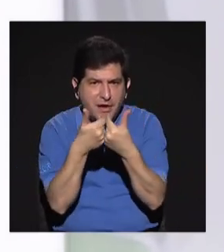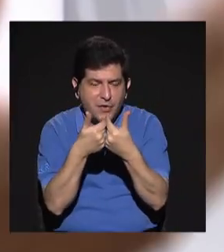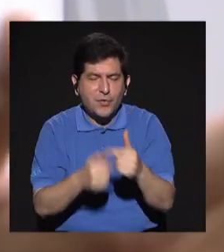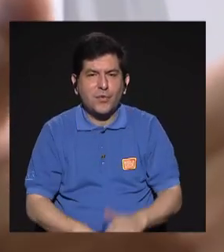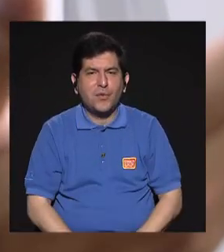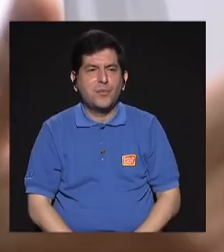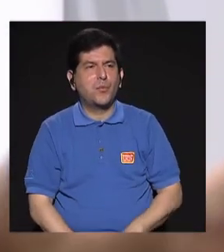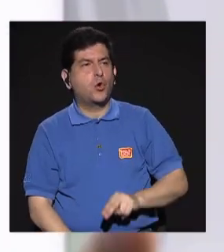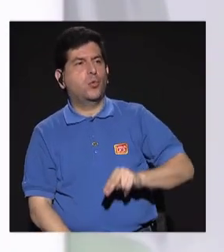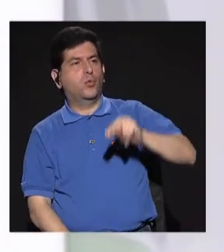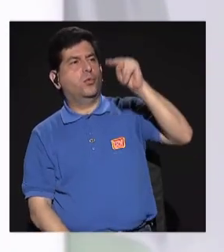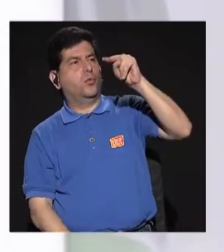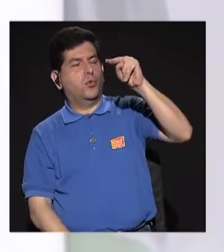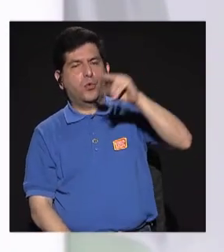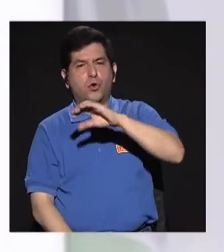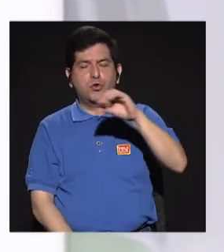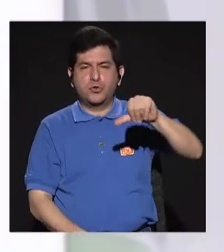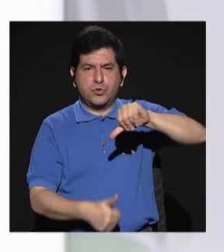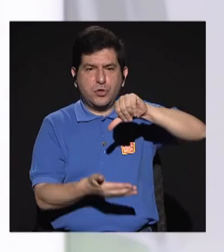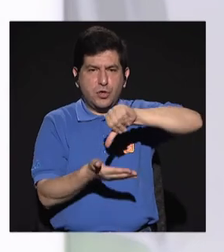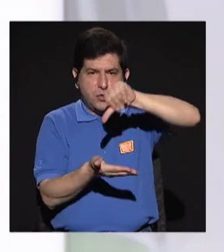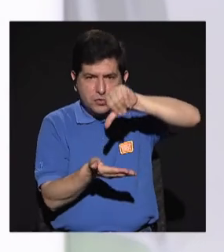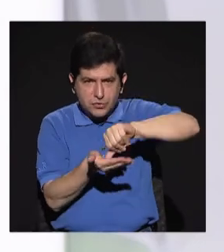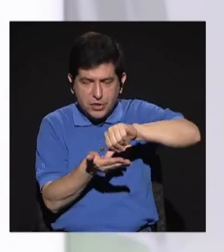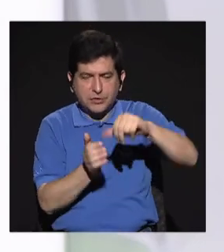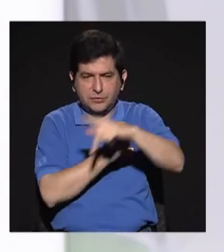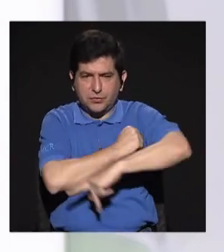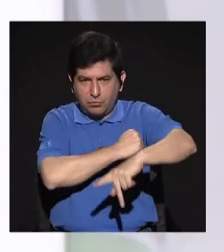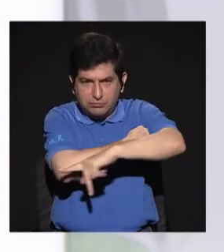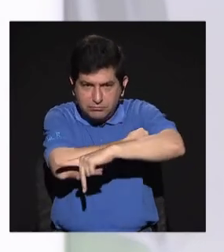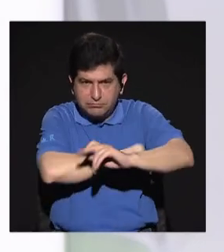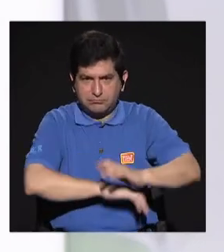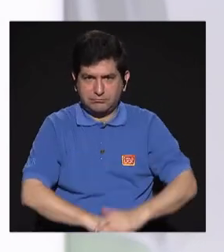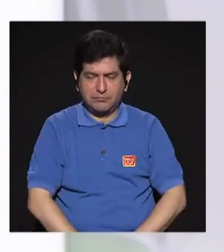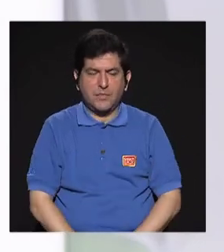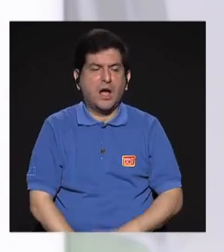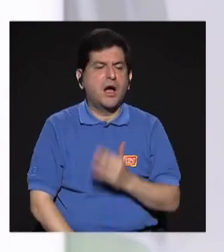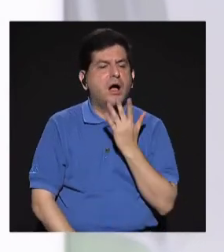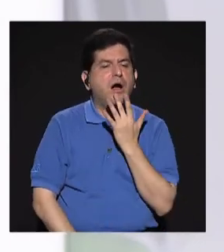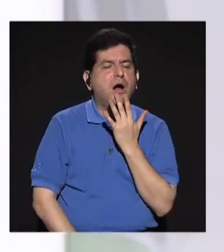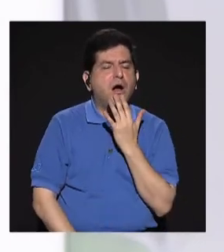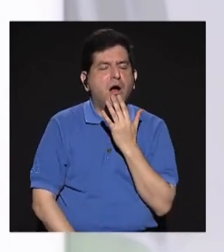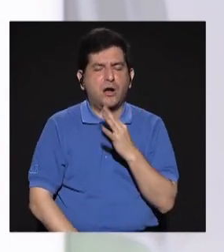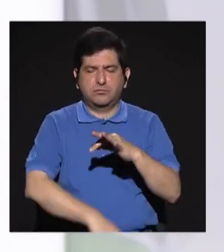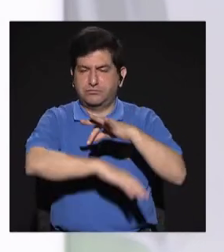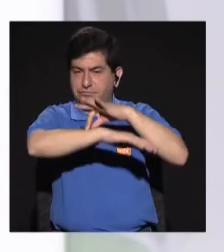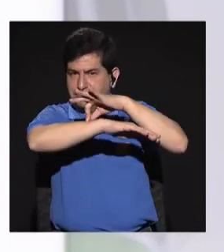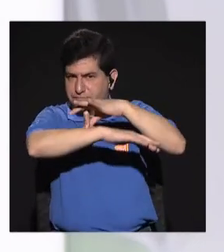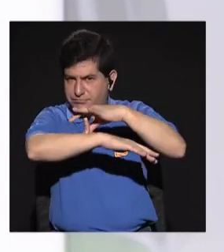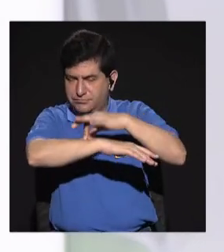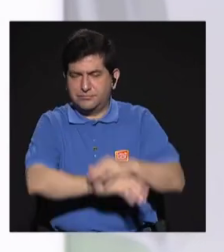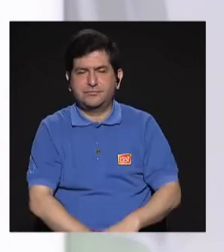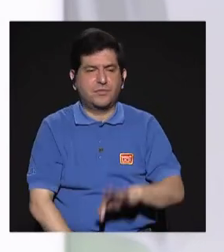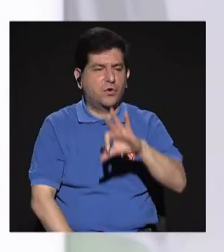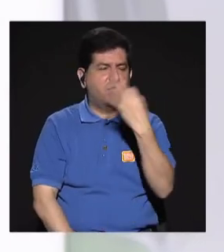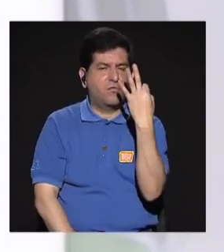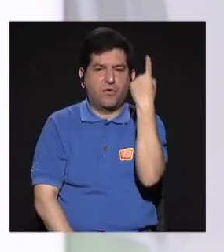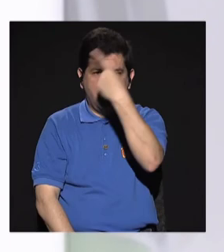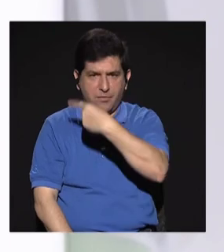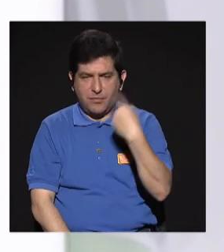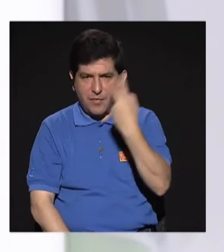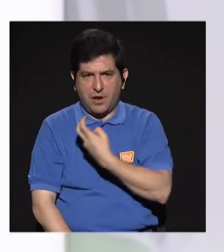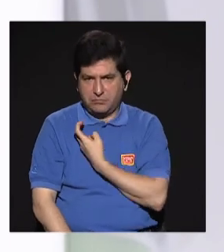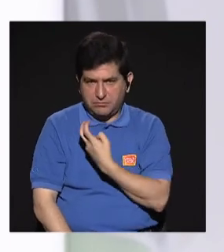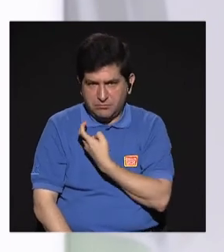grupos del norte del país al centro del país etcétera por color de piel por la morfología